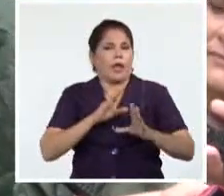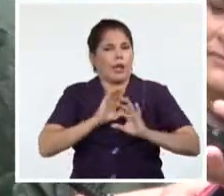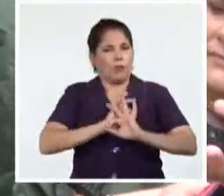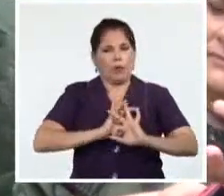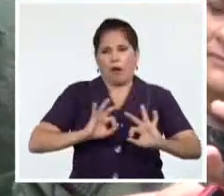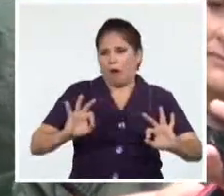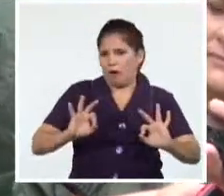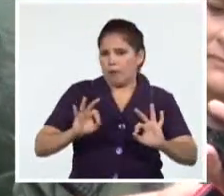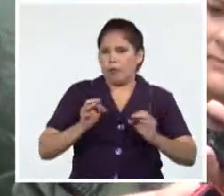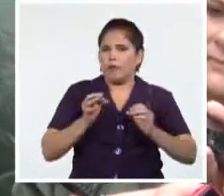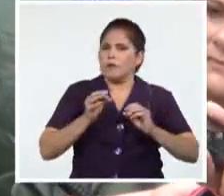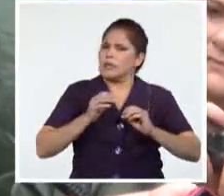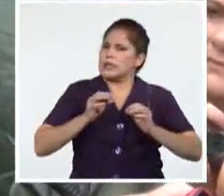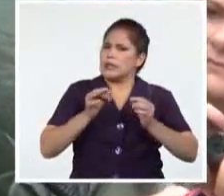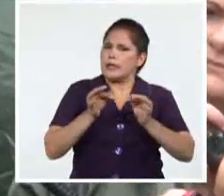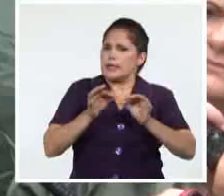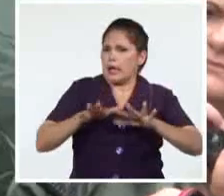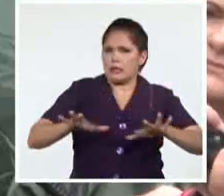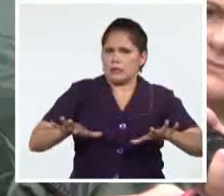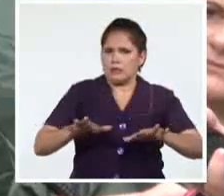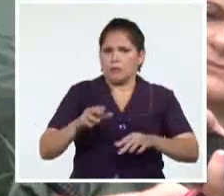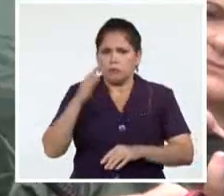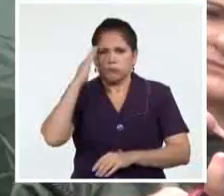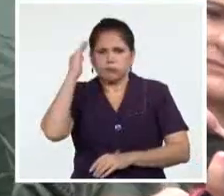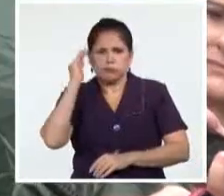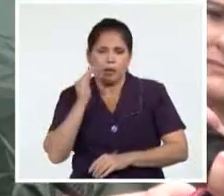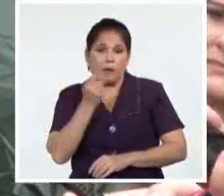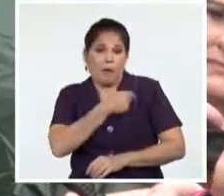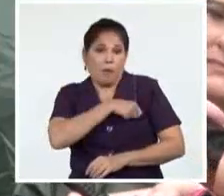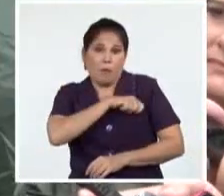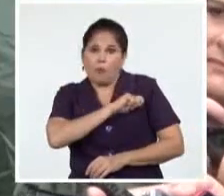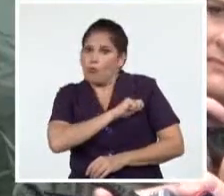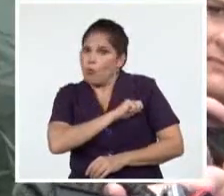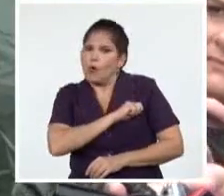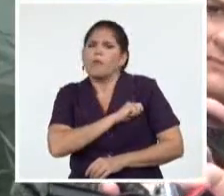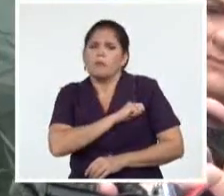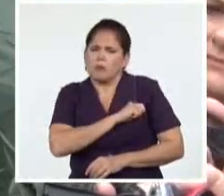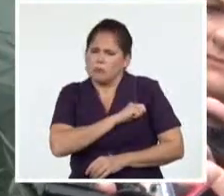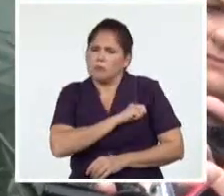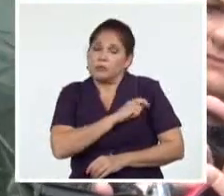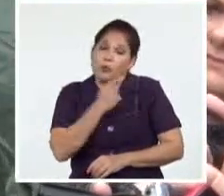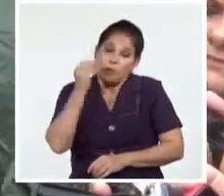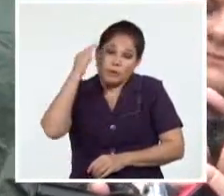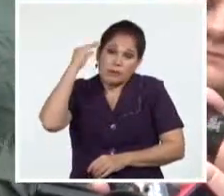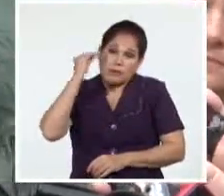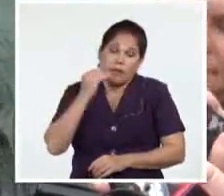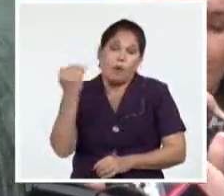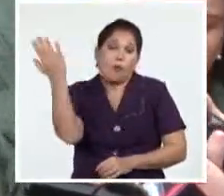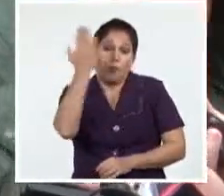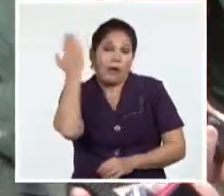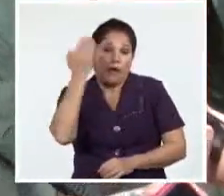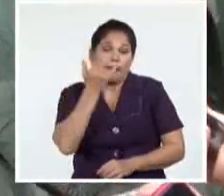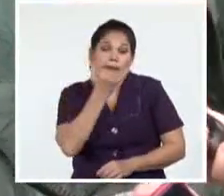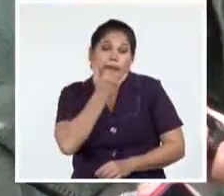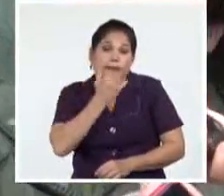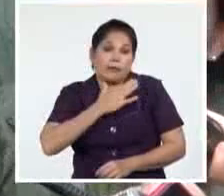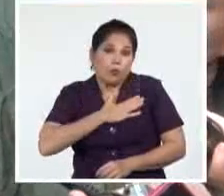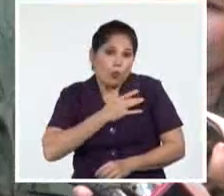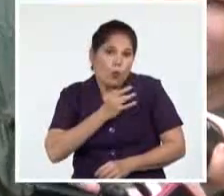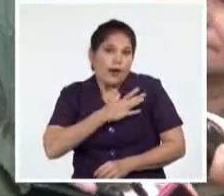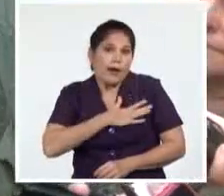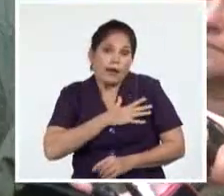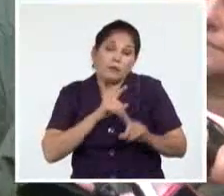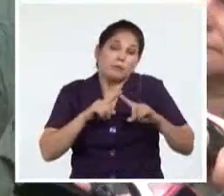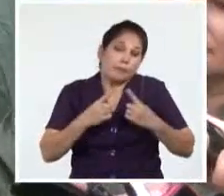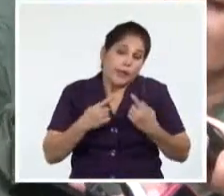sencillo yo estoy convencido que aunque el primer impacto es muy muy doloroso pero no nos queda más remedio que